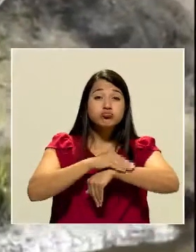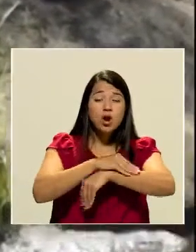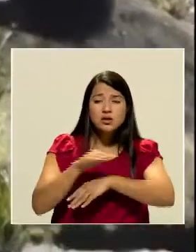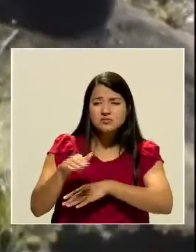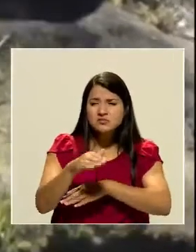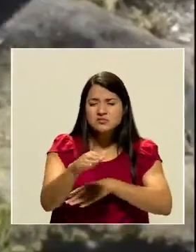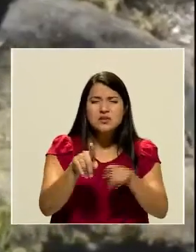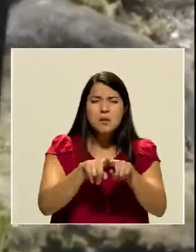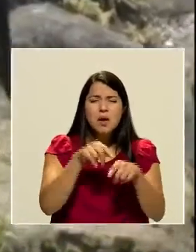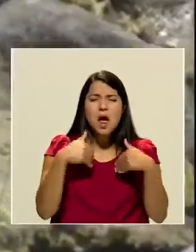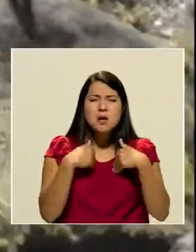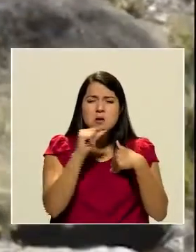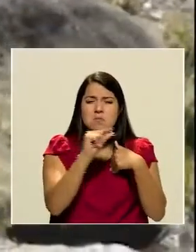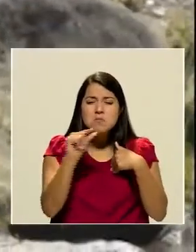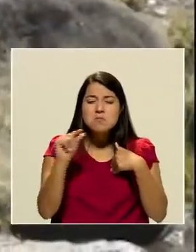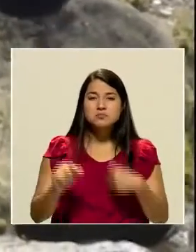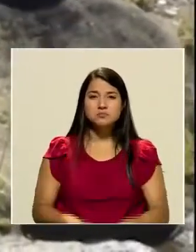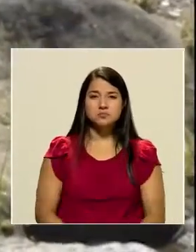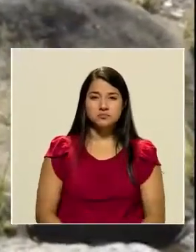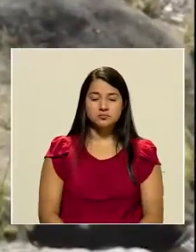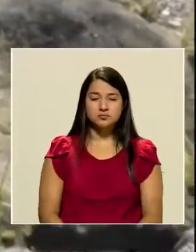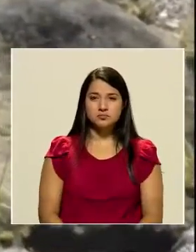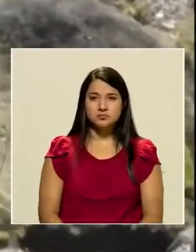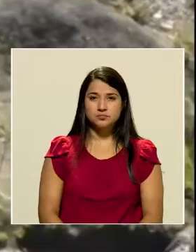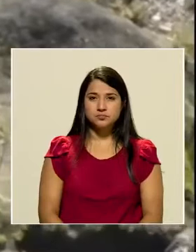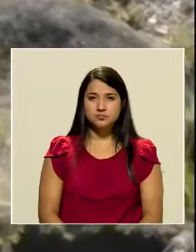de insectos y pequeños mamíferos.